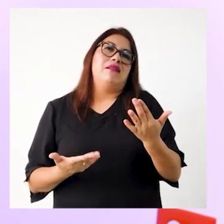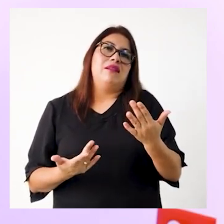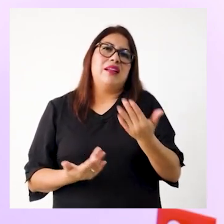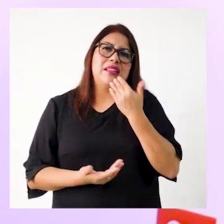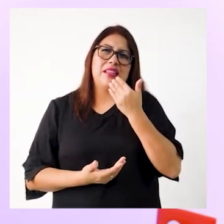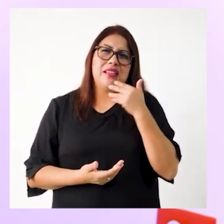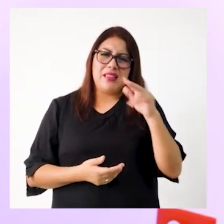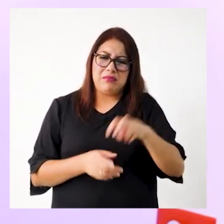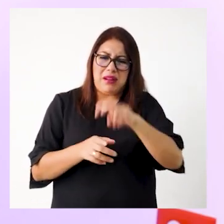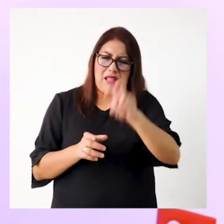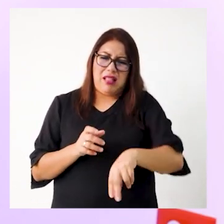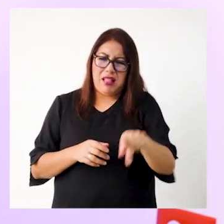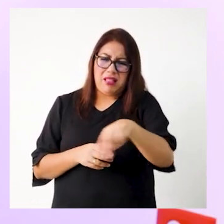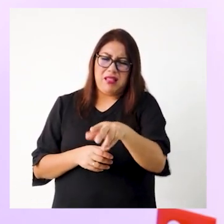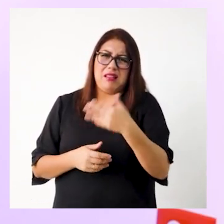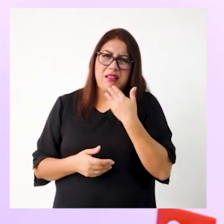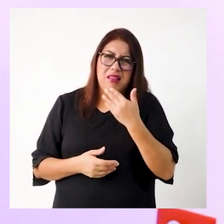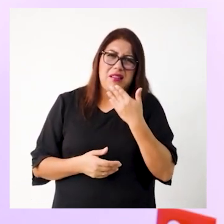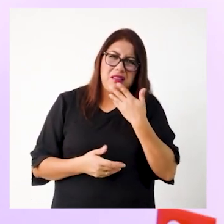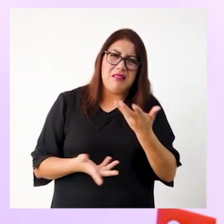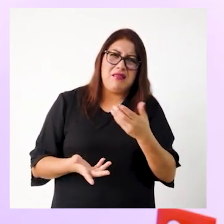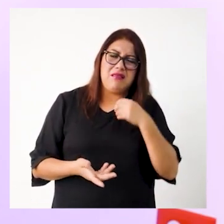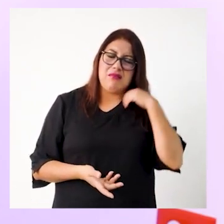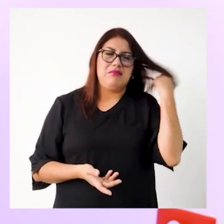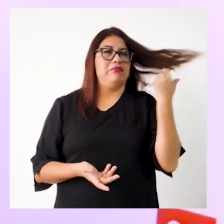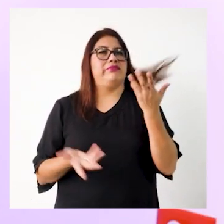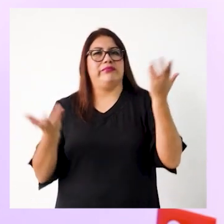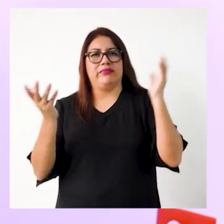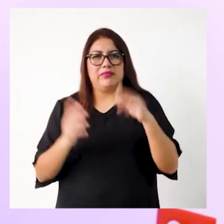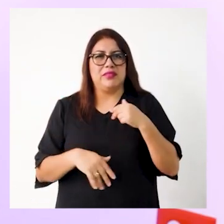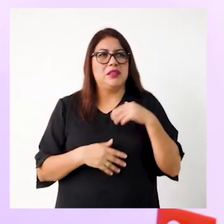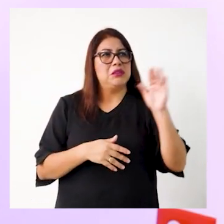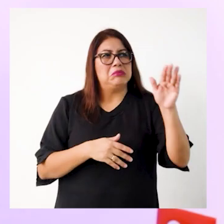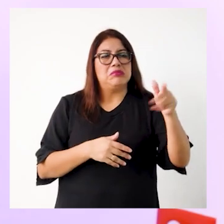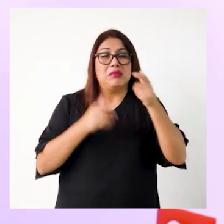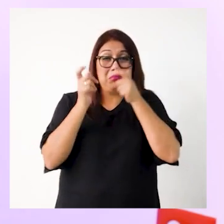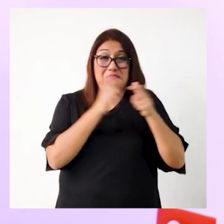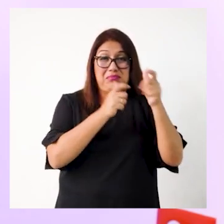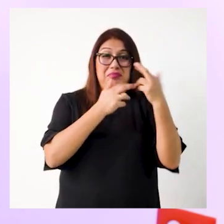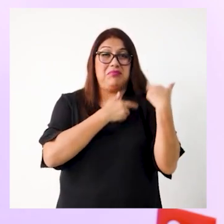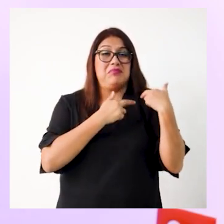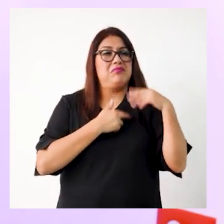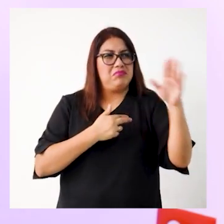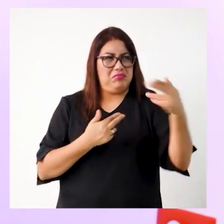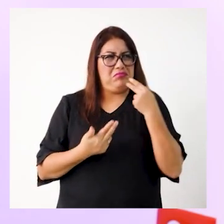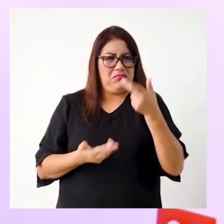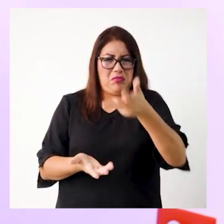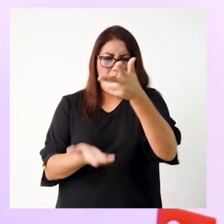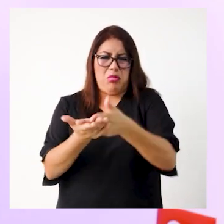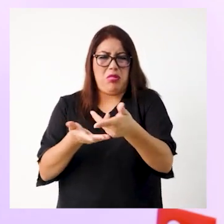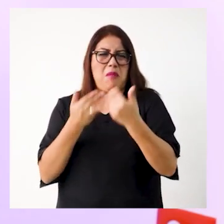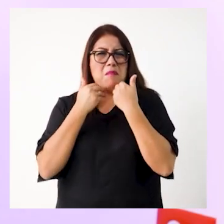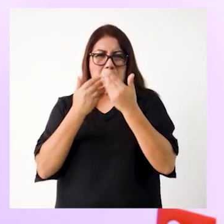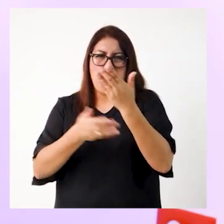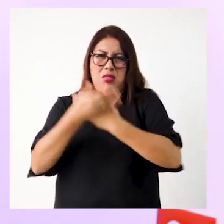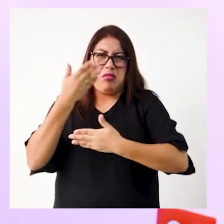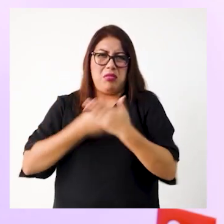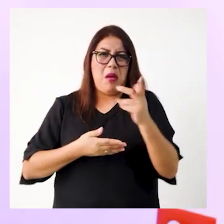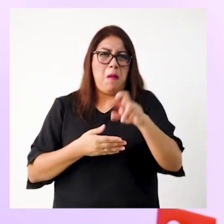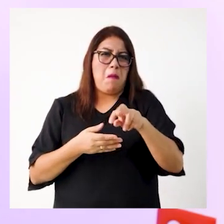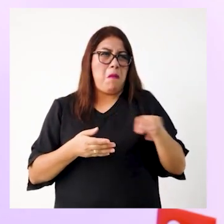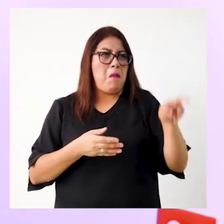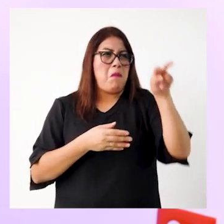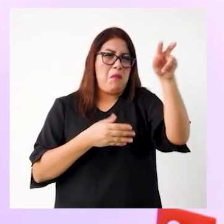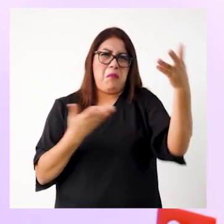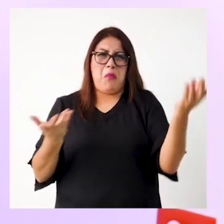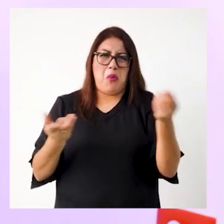siguiente tratando de identificar al tipo y diciéndole al vigilante por qué no has impedido que esta persona se estacione indebidamente. Y